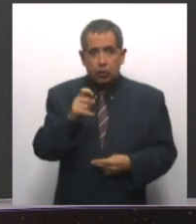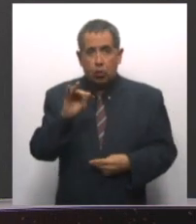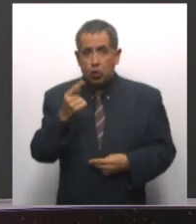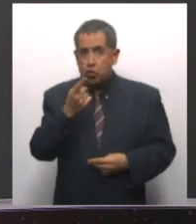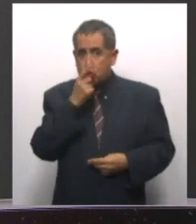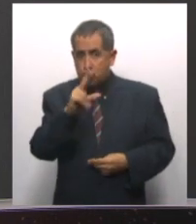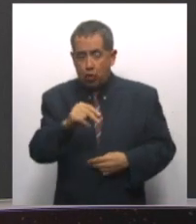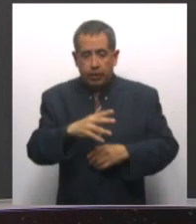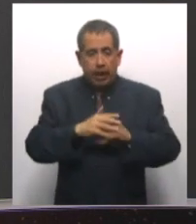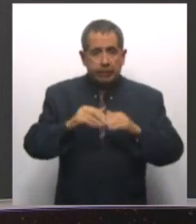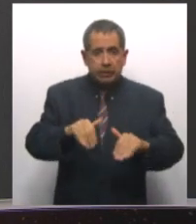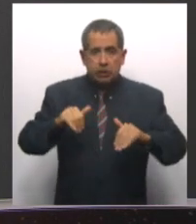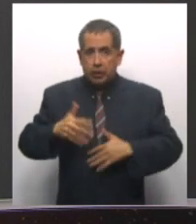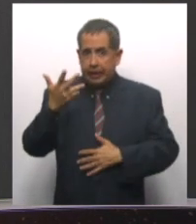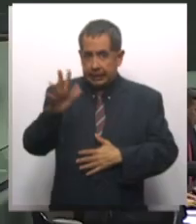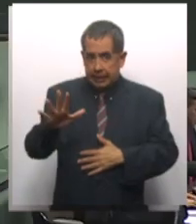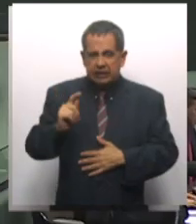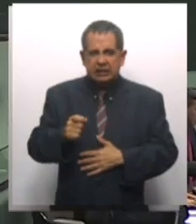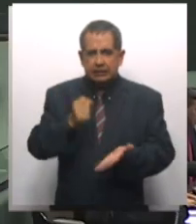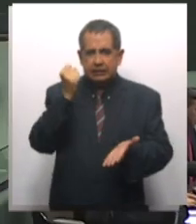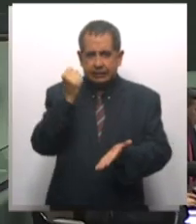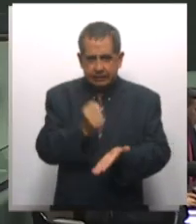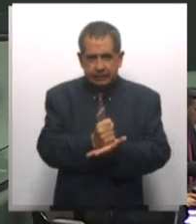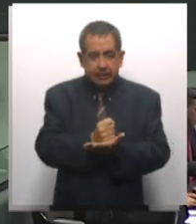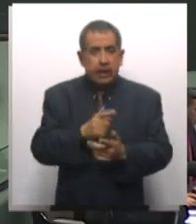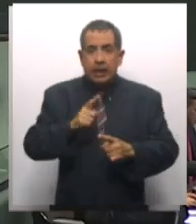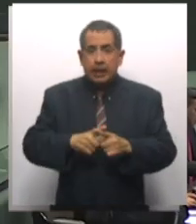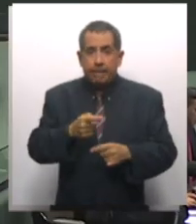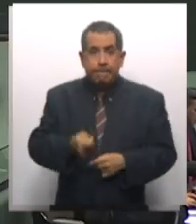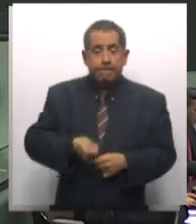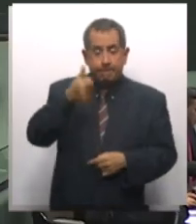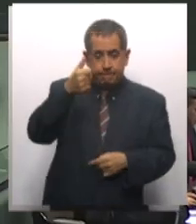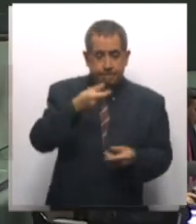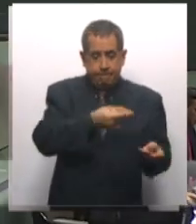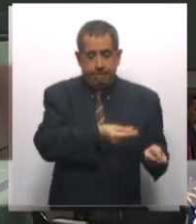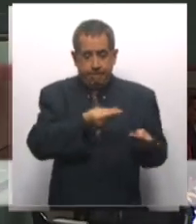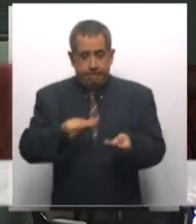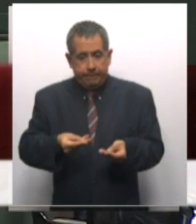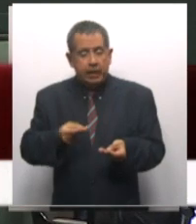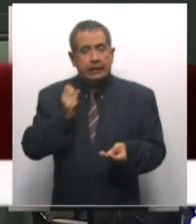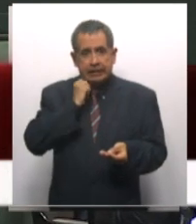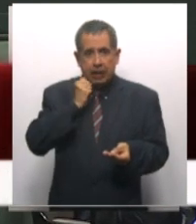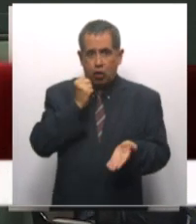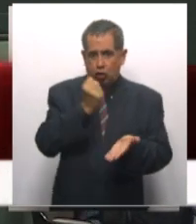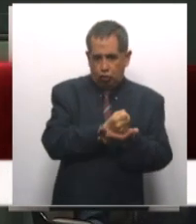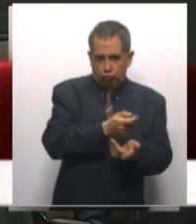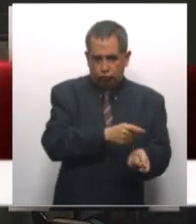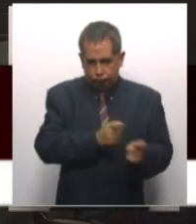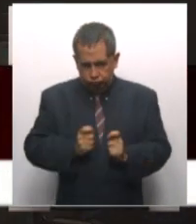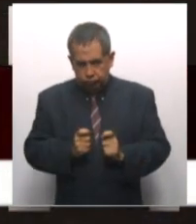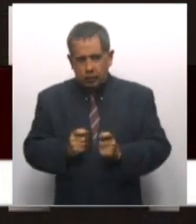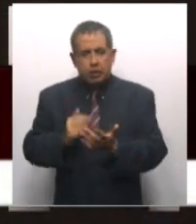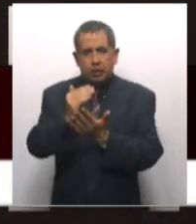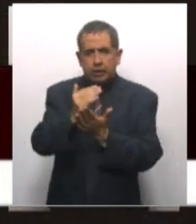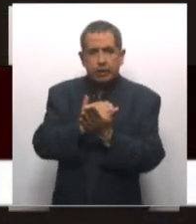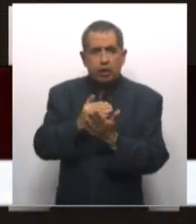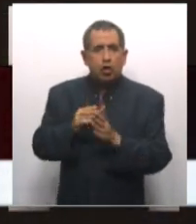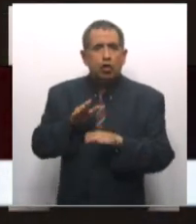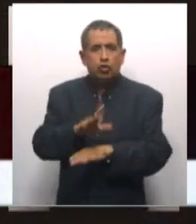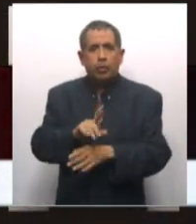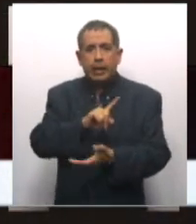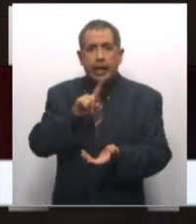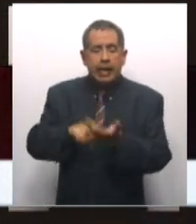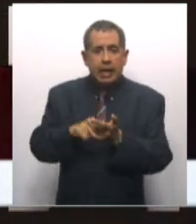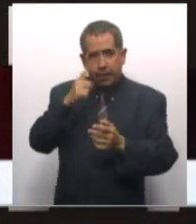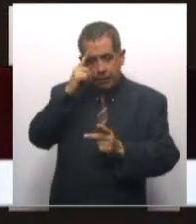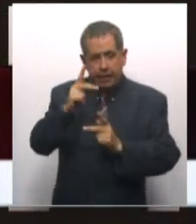10 abstenciones, fue aprobado el dictamen de una minuta o a una minuta remitida por el Senado, evidentemente es una minuta, sobre las reformas y adiciones a la Ley